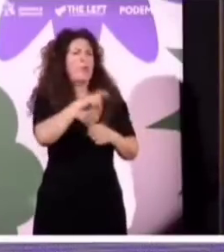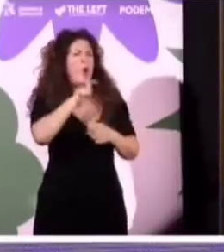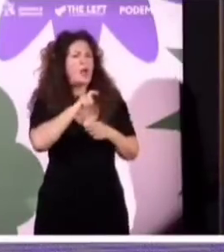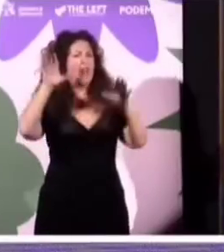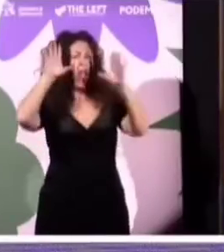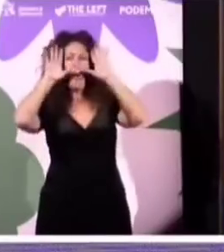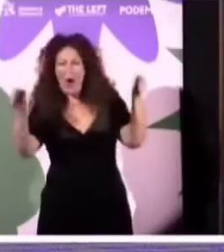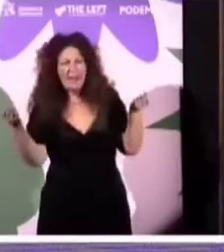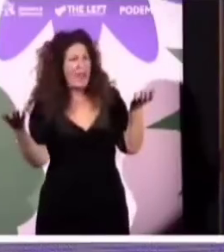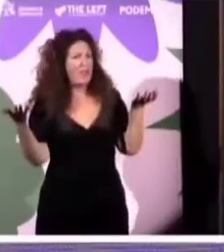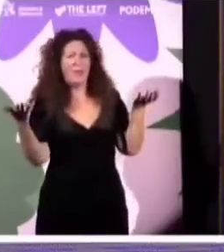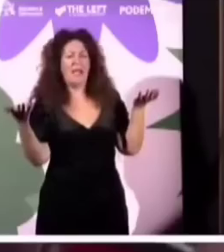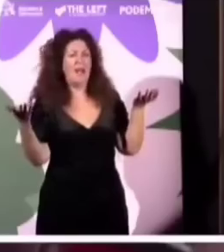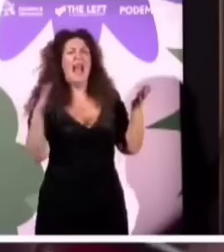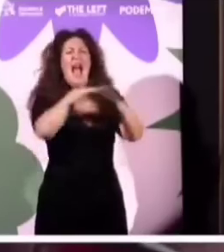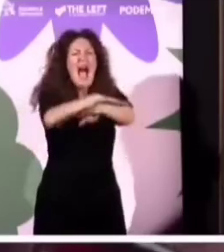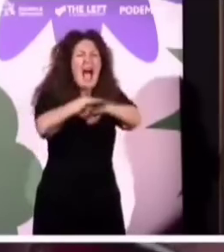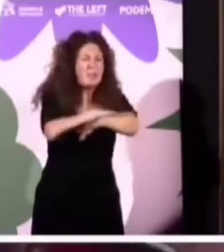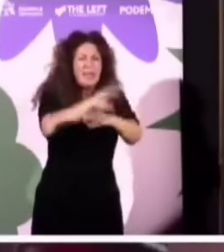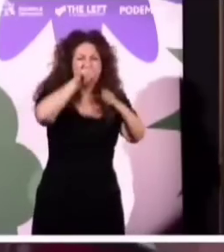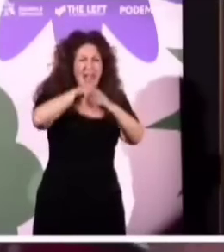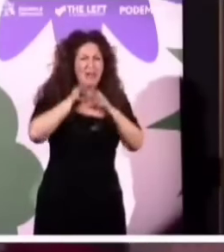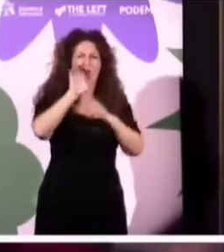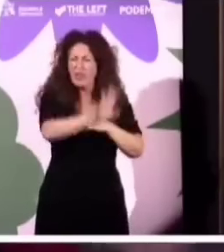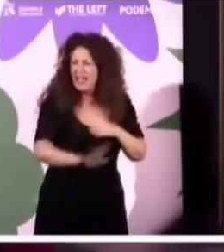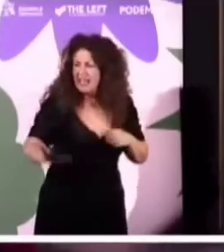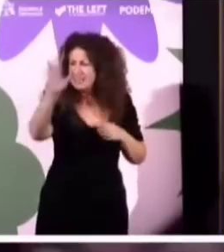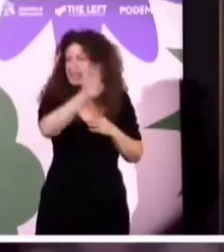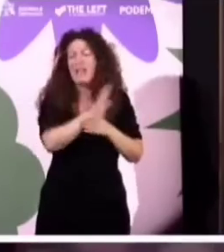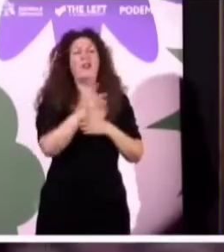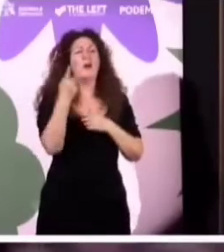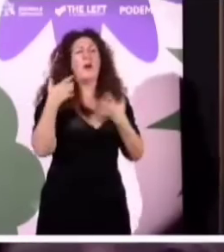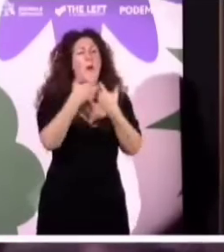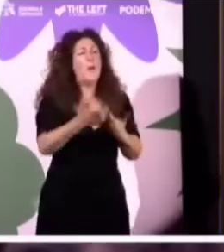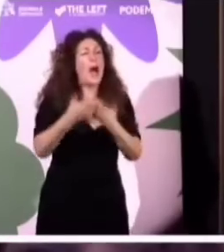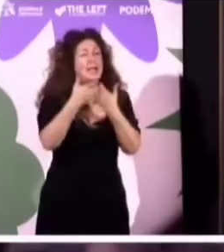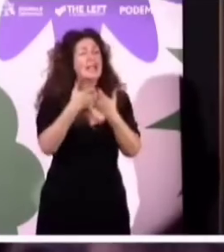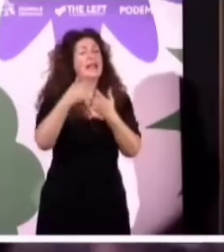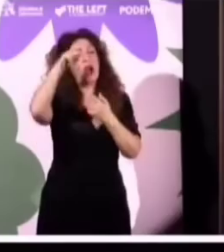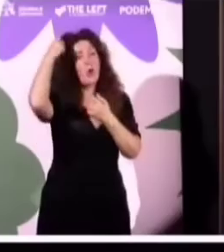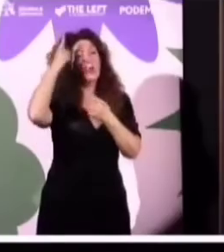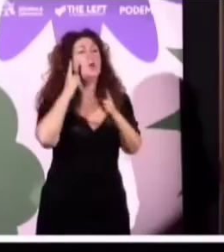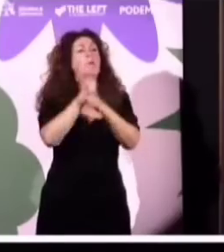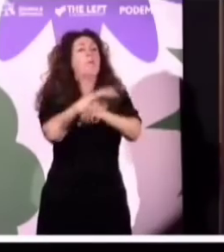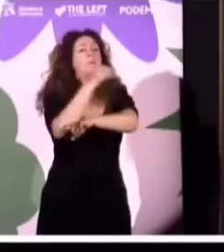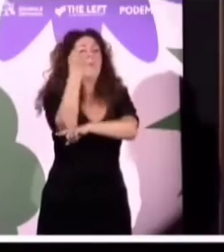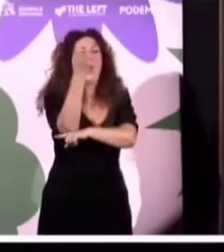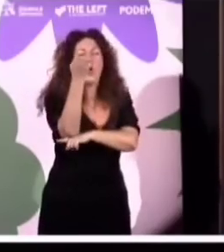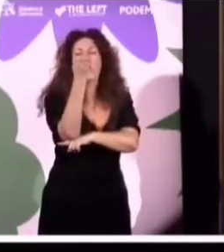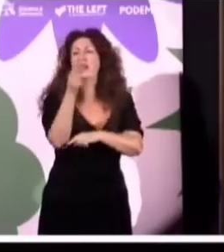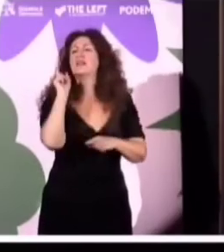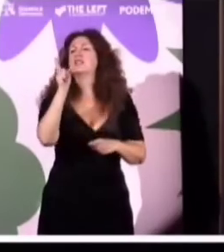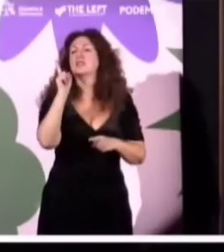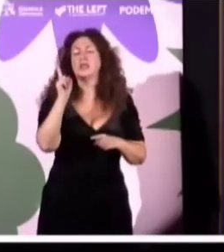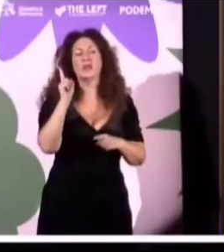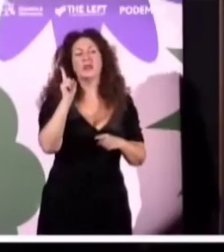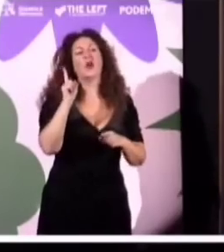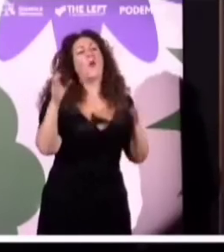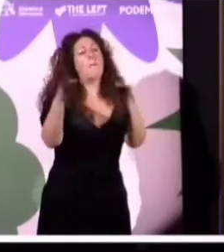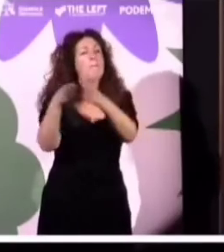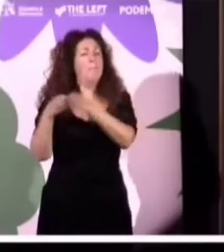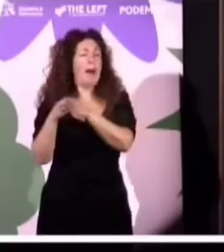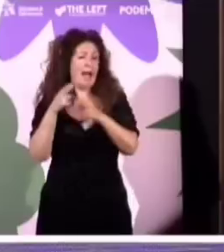civil, para estar en la administración del Estado, que la batalla cultural por el poder no es una batalla que tenga que ver solamente con los